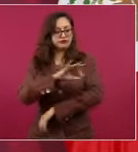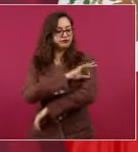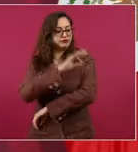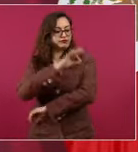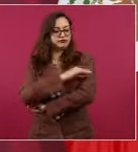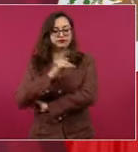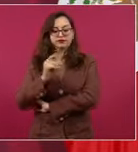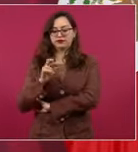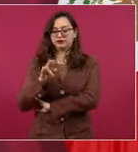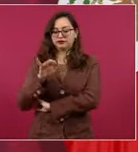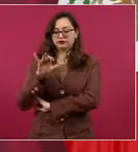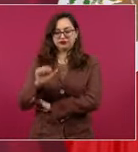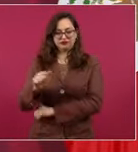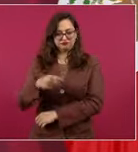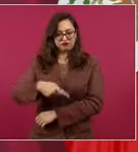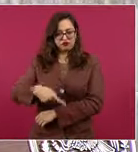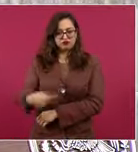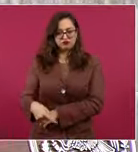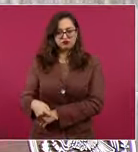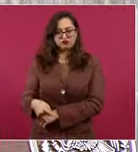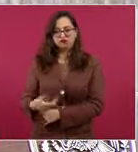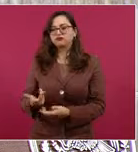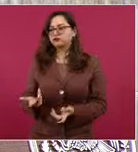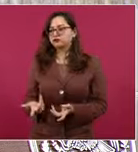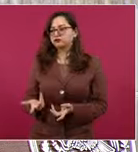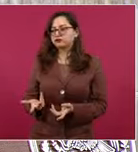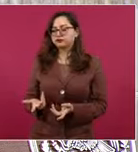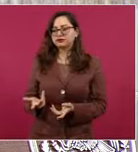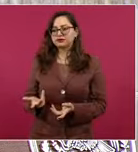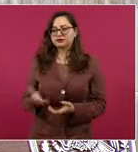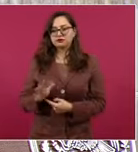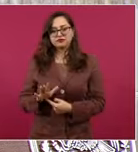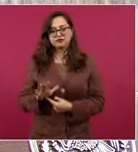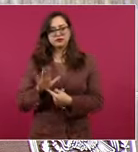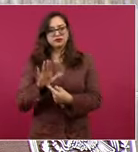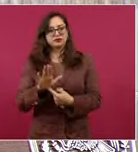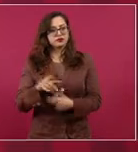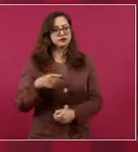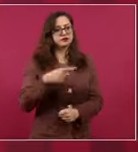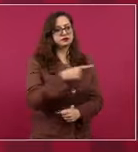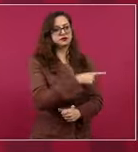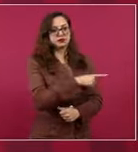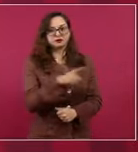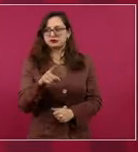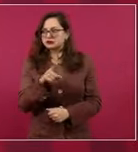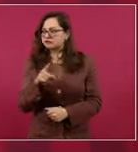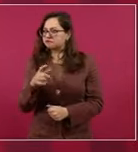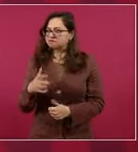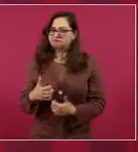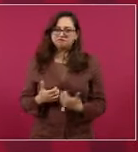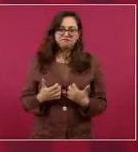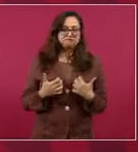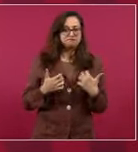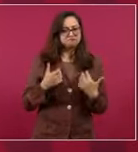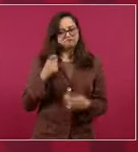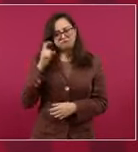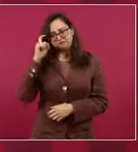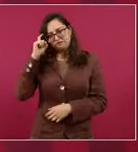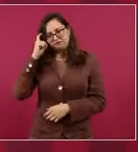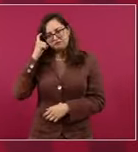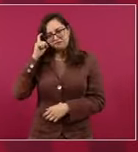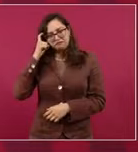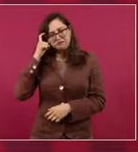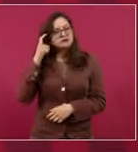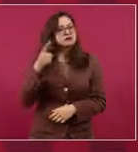pues, ¿qué esperan? Como esperaban, aunque parezca increíble, de